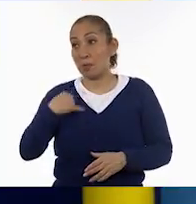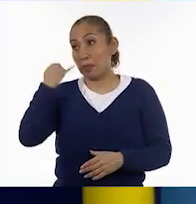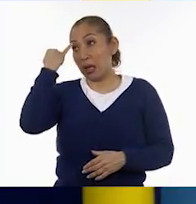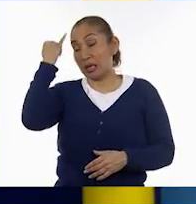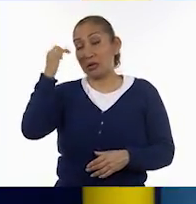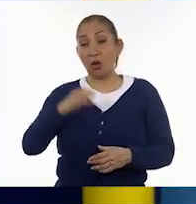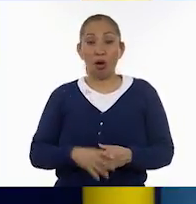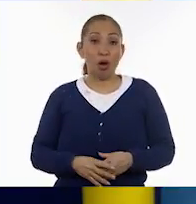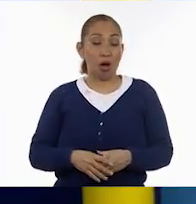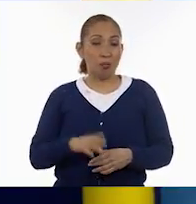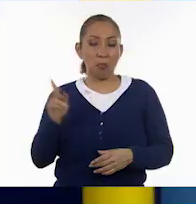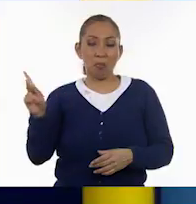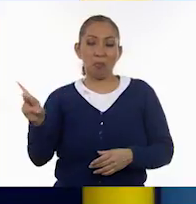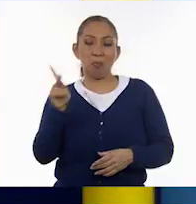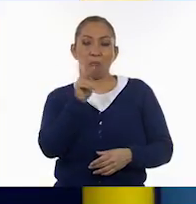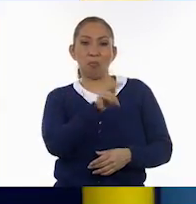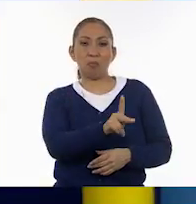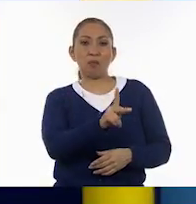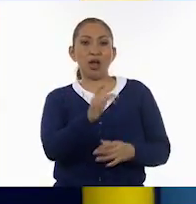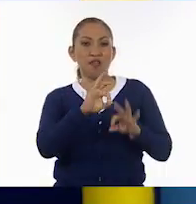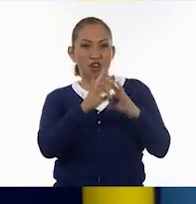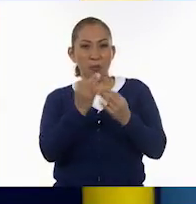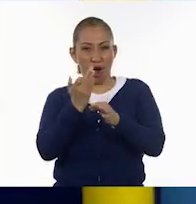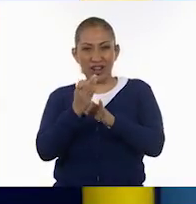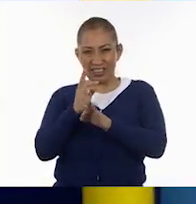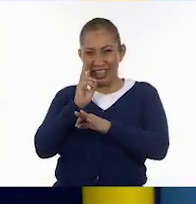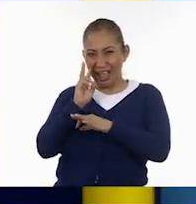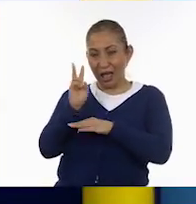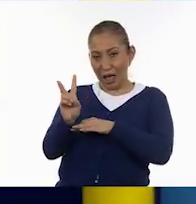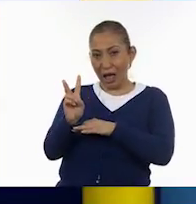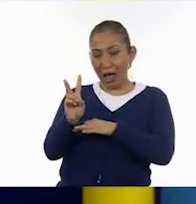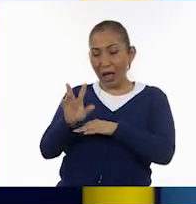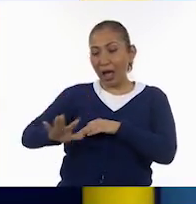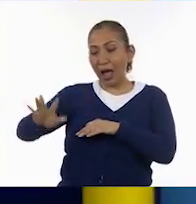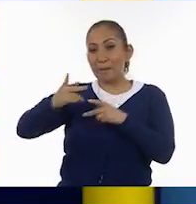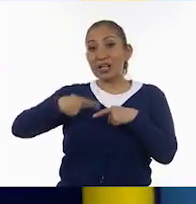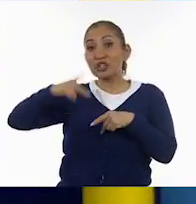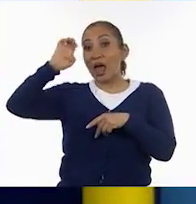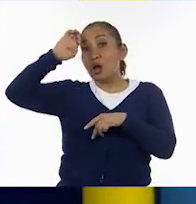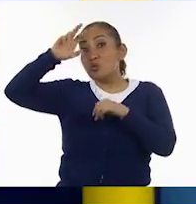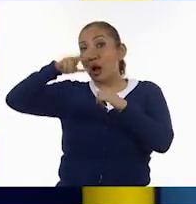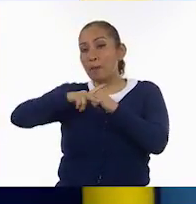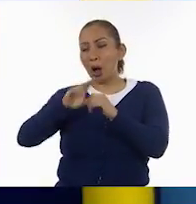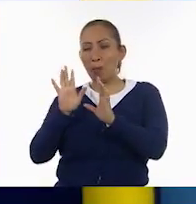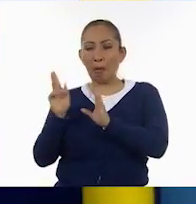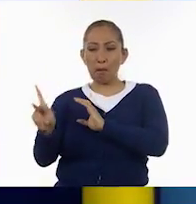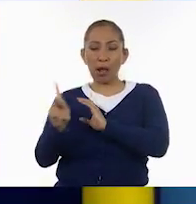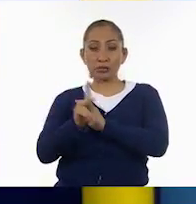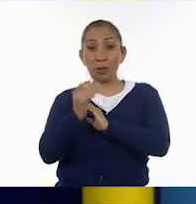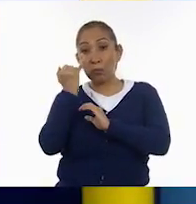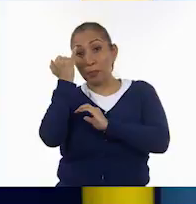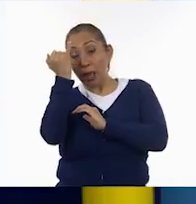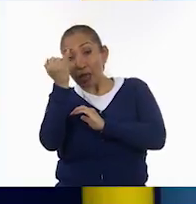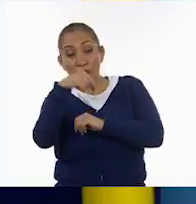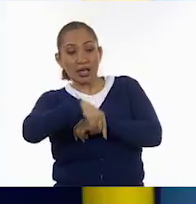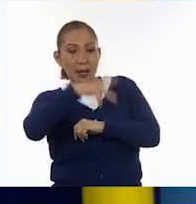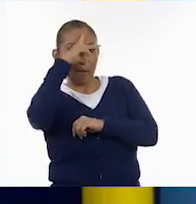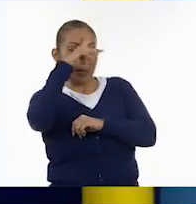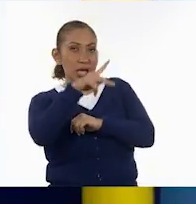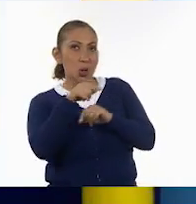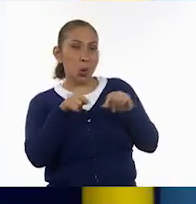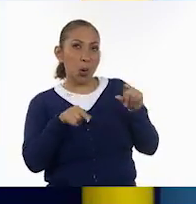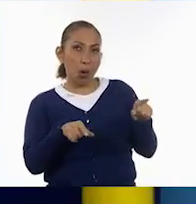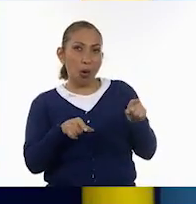va a ser muy parecido al esquema que acabamos de ver de la población europea y me imagino que el de